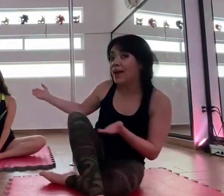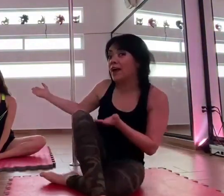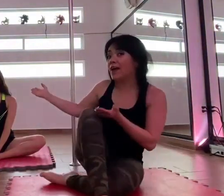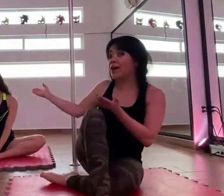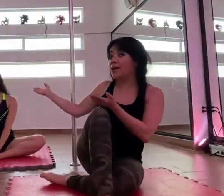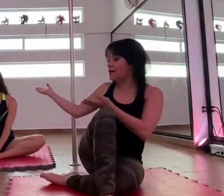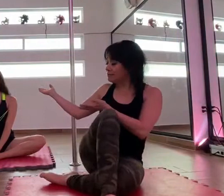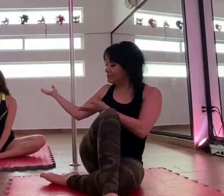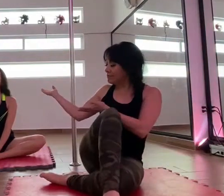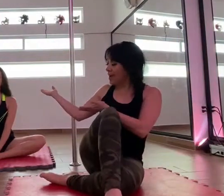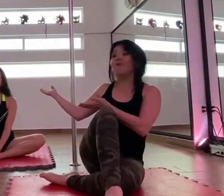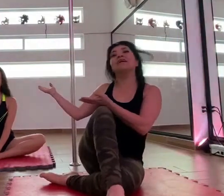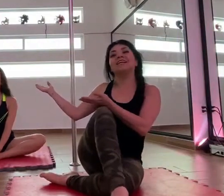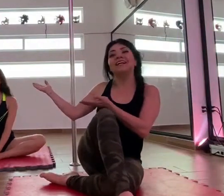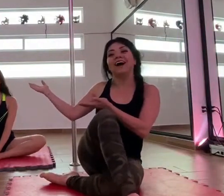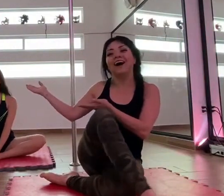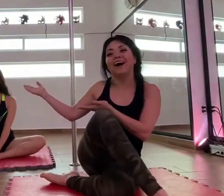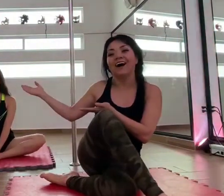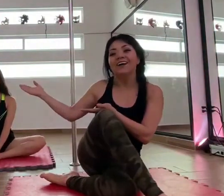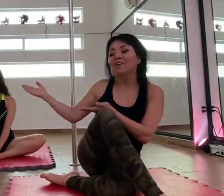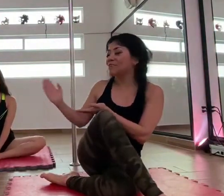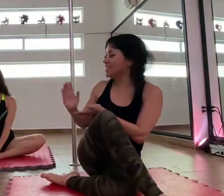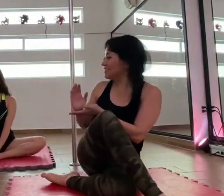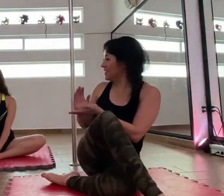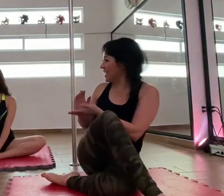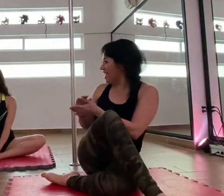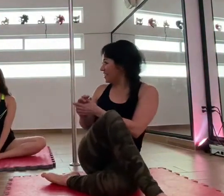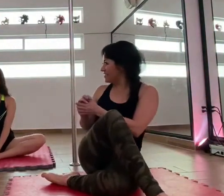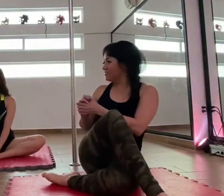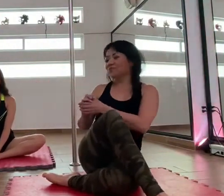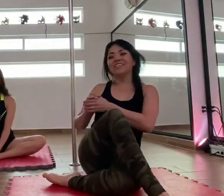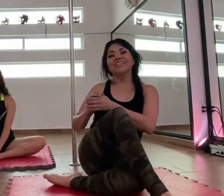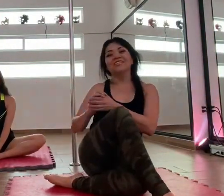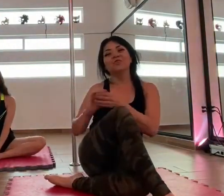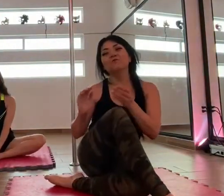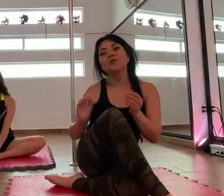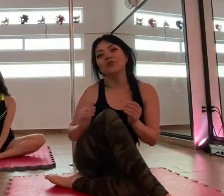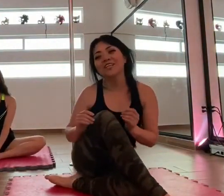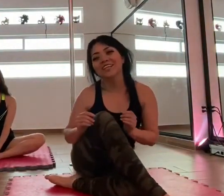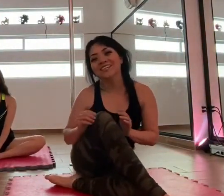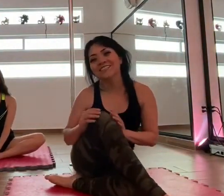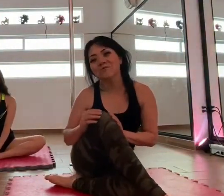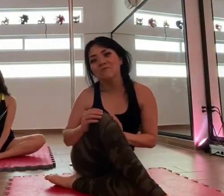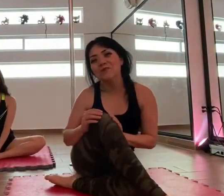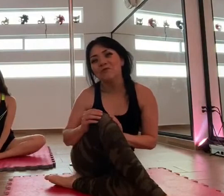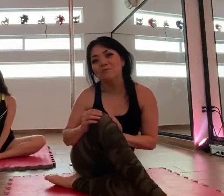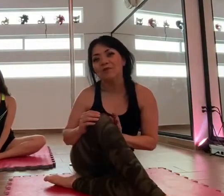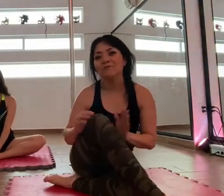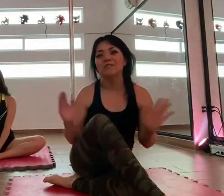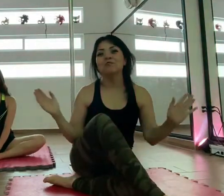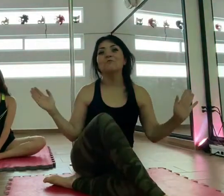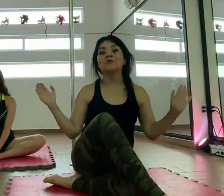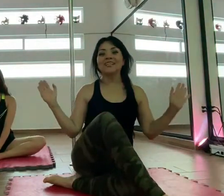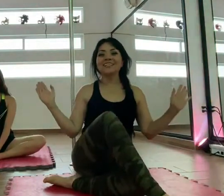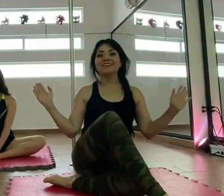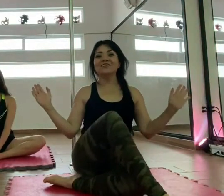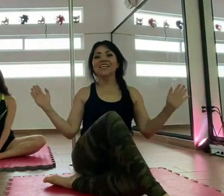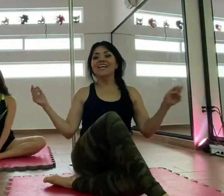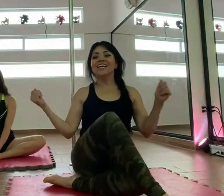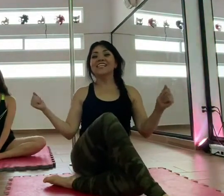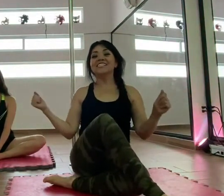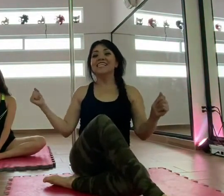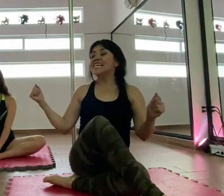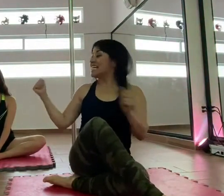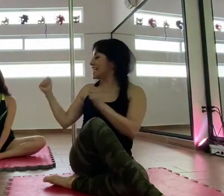de... América. ¡América! ¿Cómo estás, América? Muy bien, gracias. Yo muy contenta que estés conmigo hoy porque, bueno, lo importante